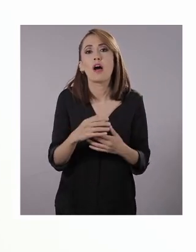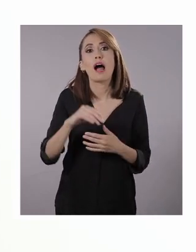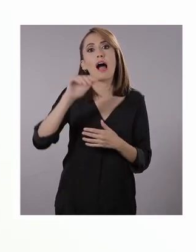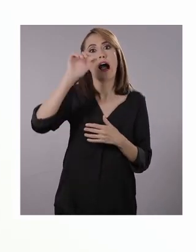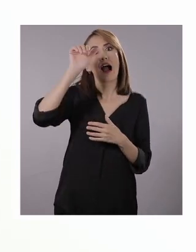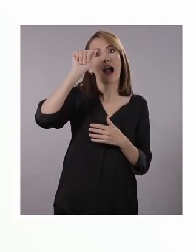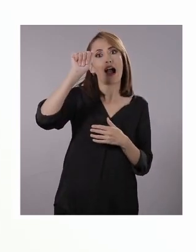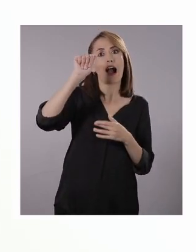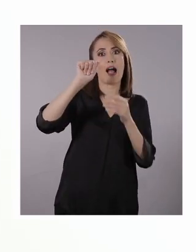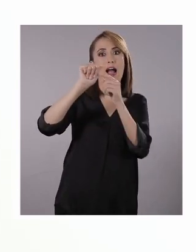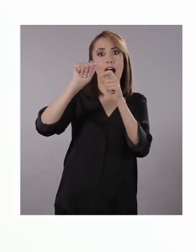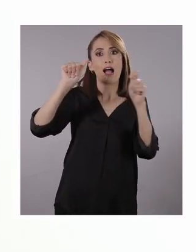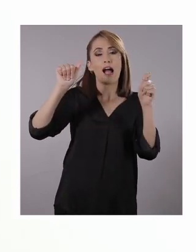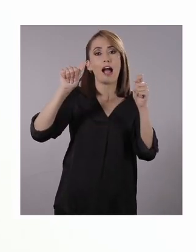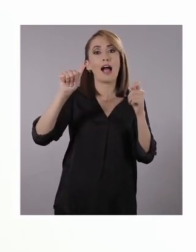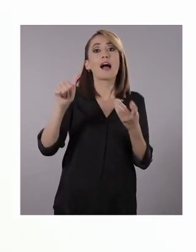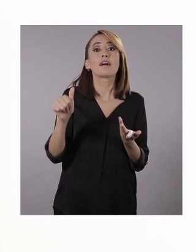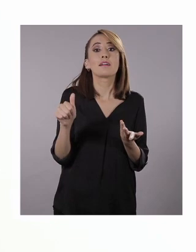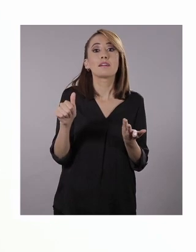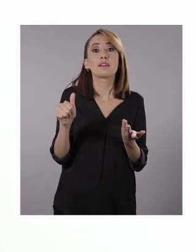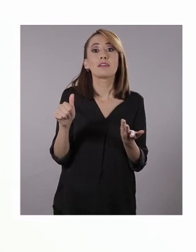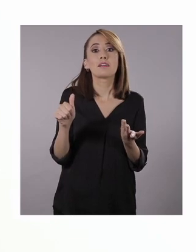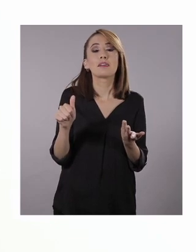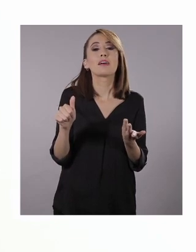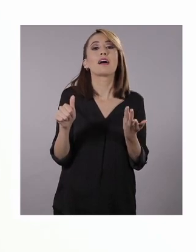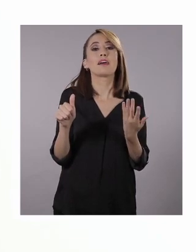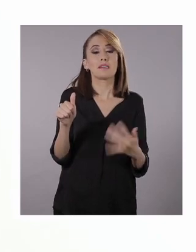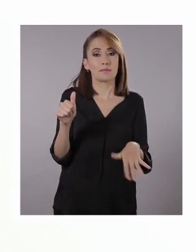cuando se portan bien en casa, cómo se llaman?